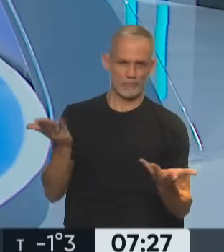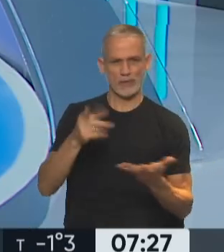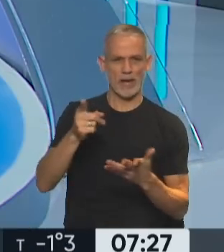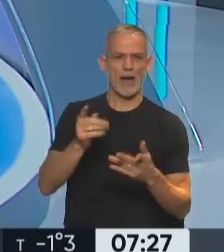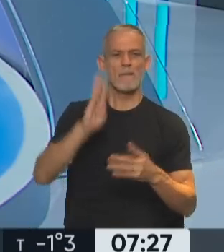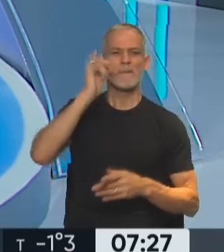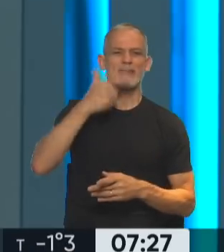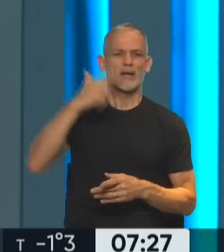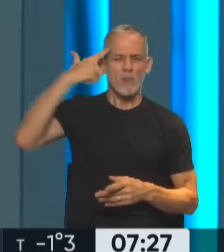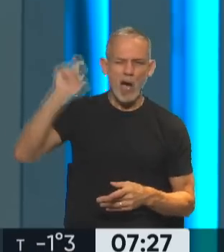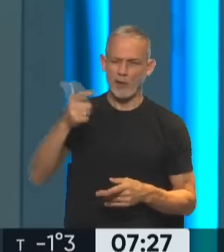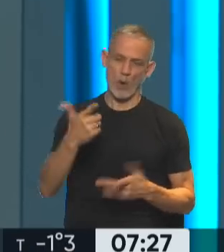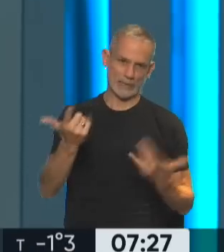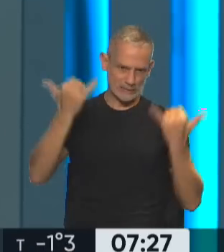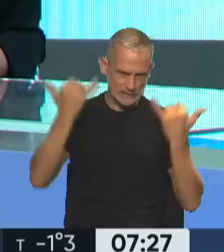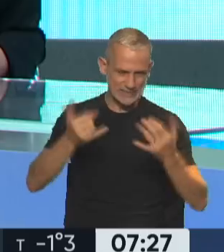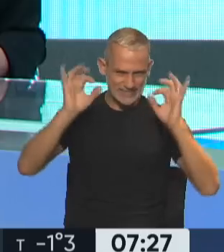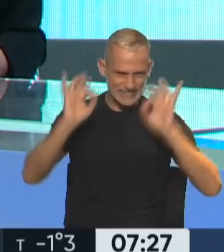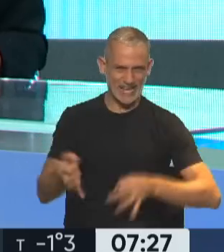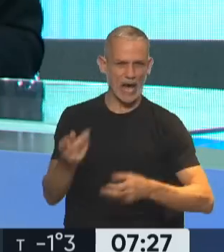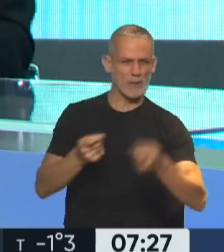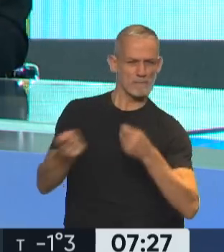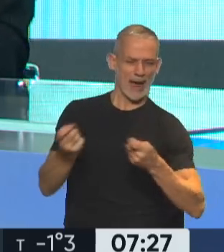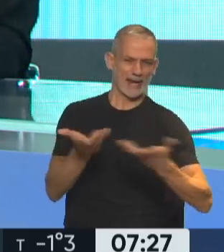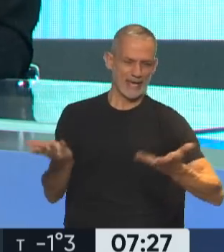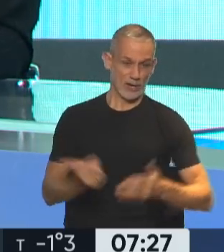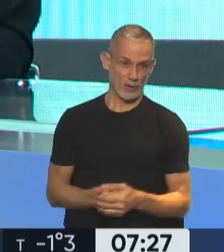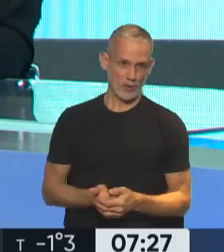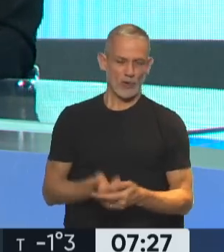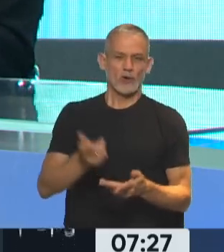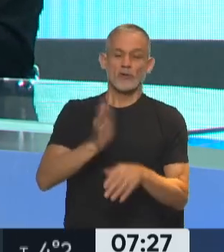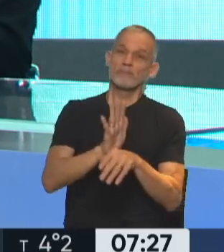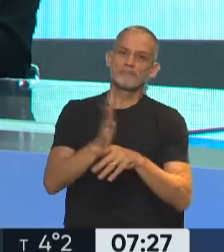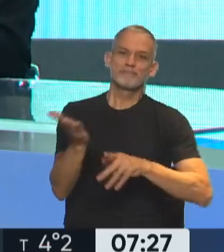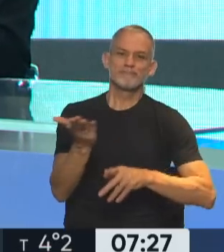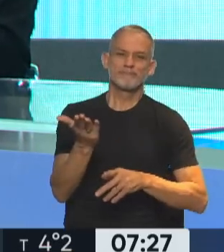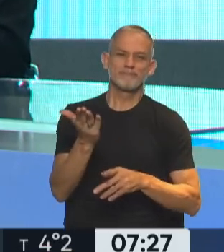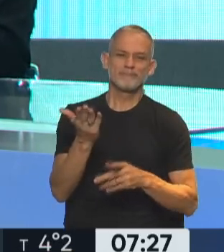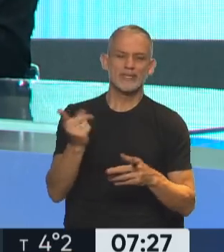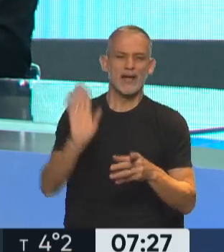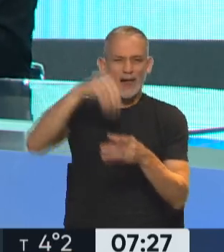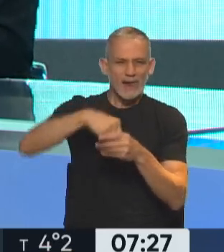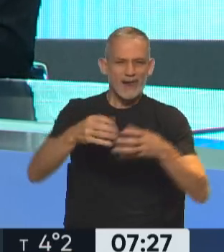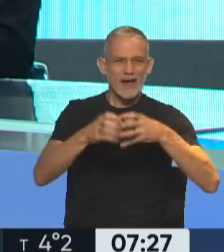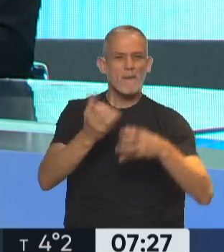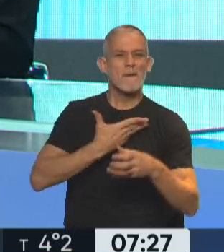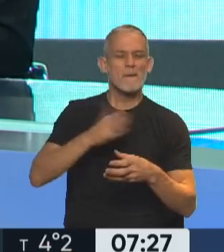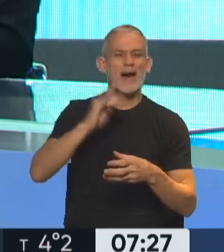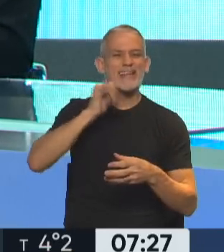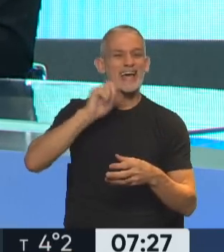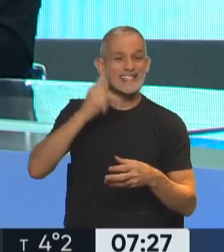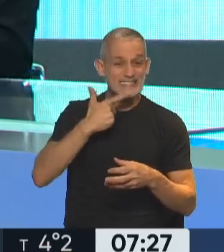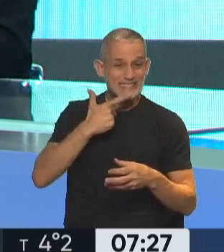Silvina Batakis no tiene experiencia de gestión. Te lo pregunto, digo, porque hasta qué punto el ingreso de Batakis al